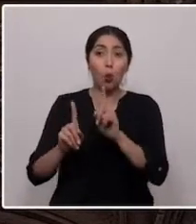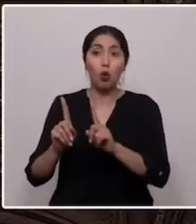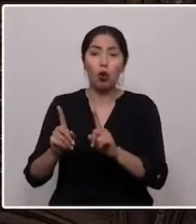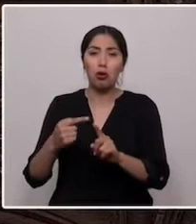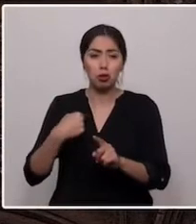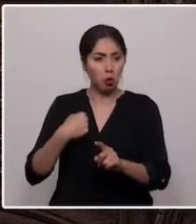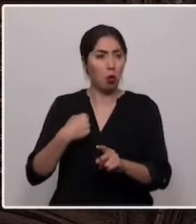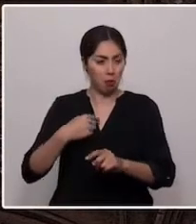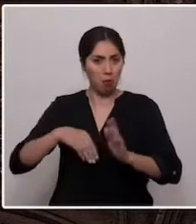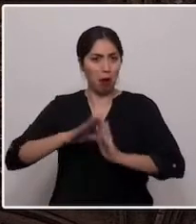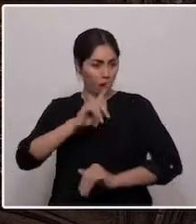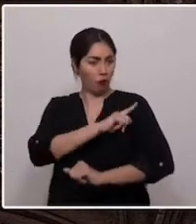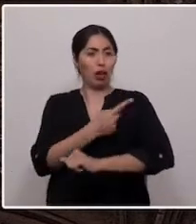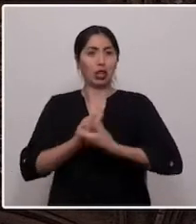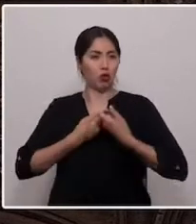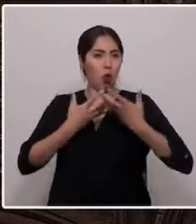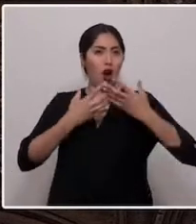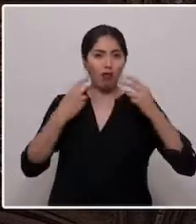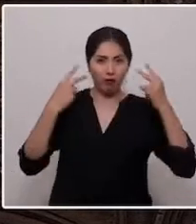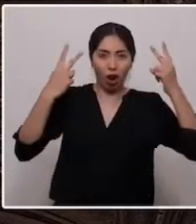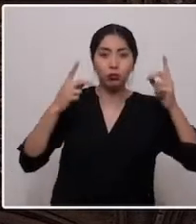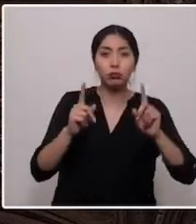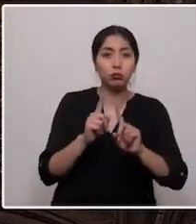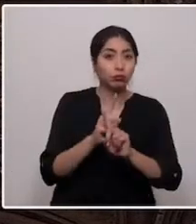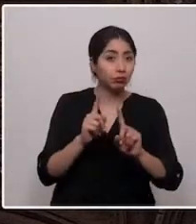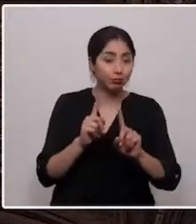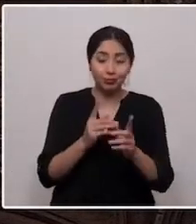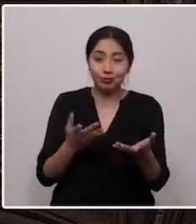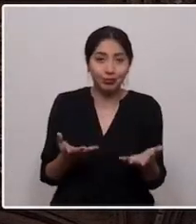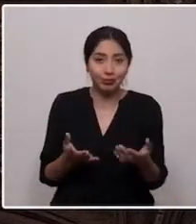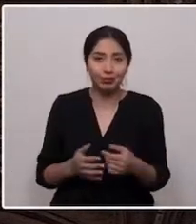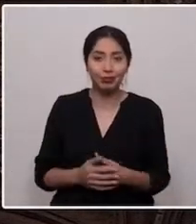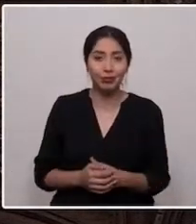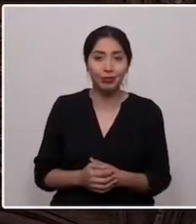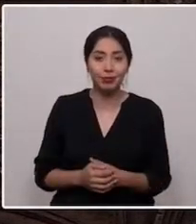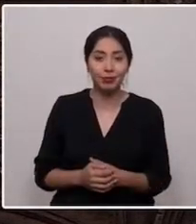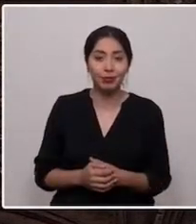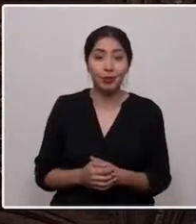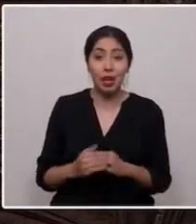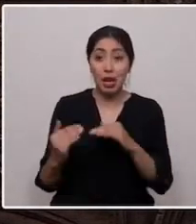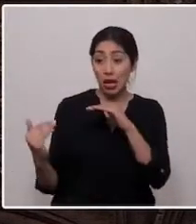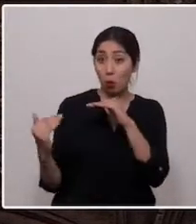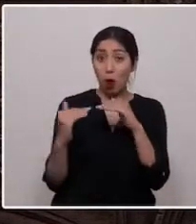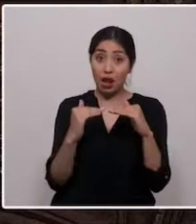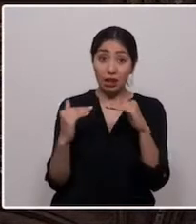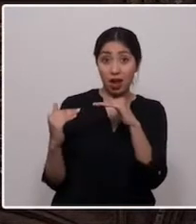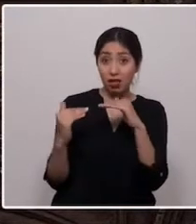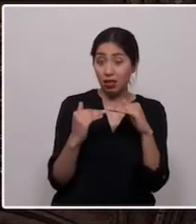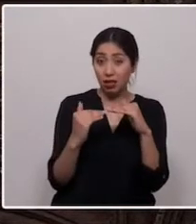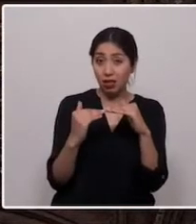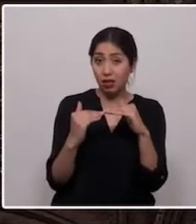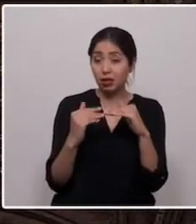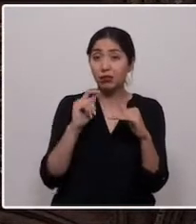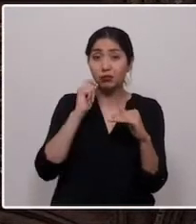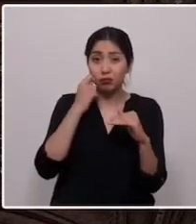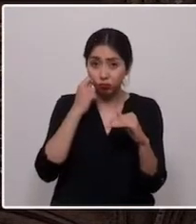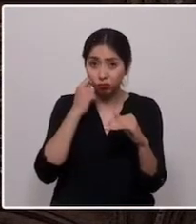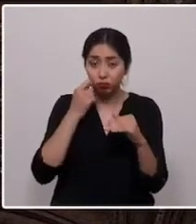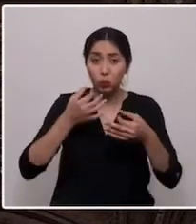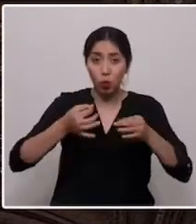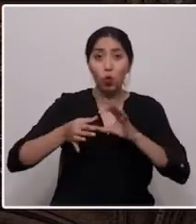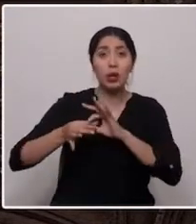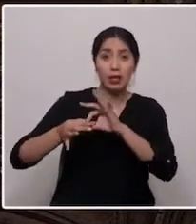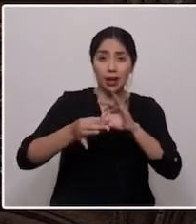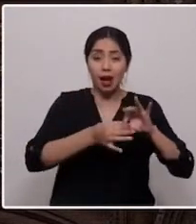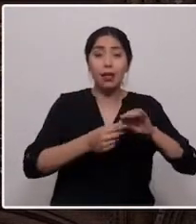más fuerte o tener el dominio de la fuerza de las armas. La igualdad sirve de fundamento constitutivo de la unidad política de